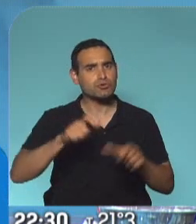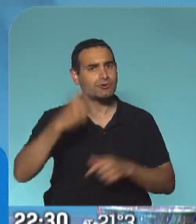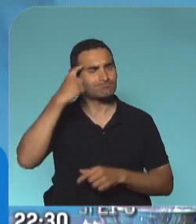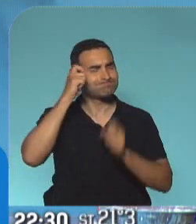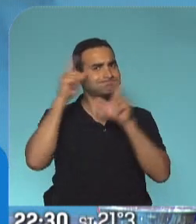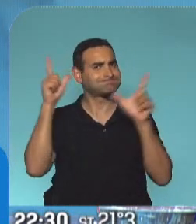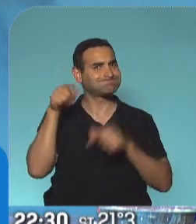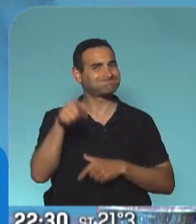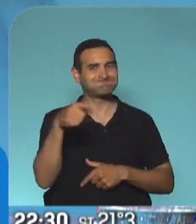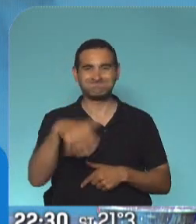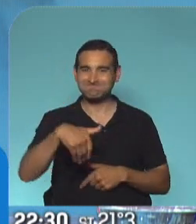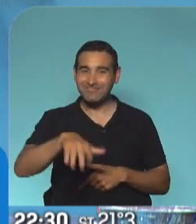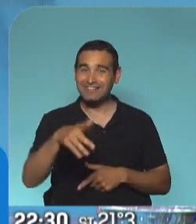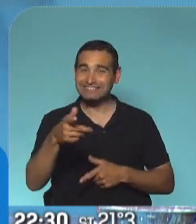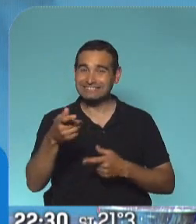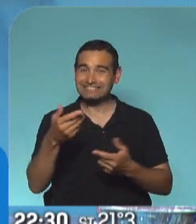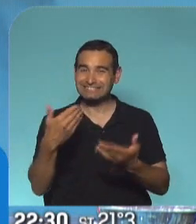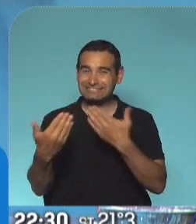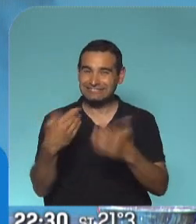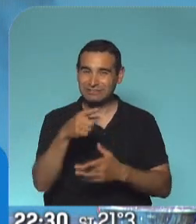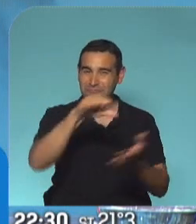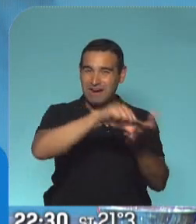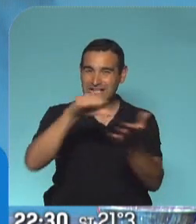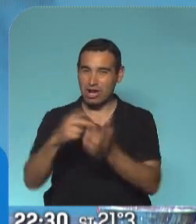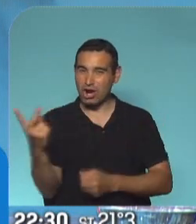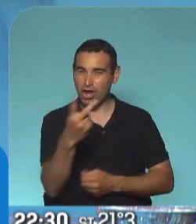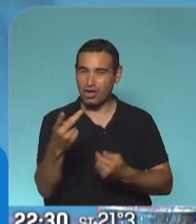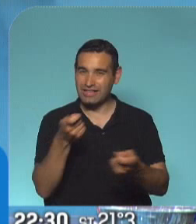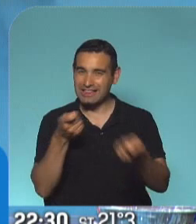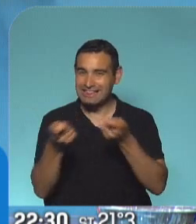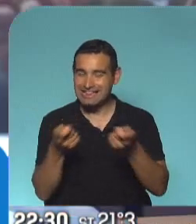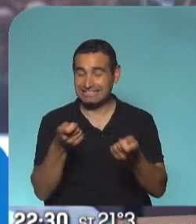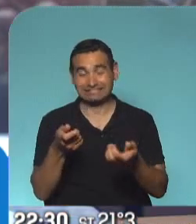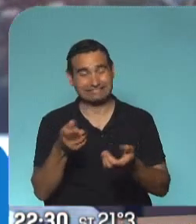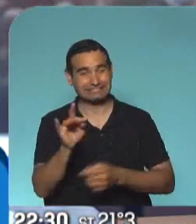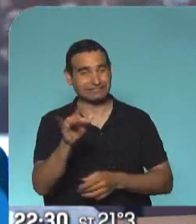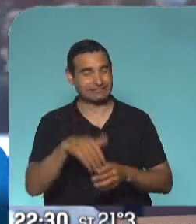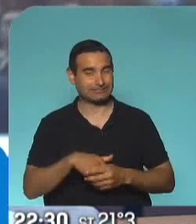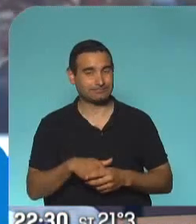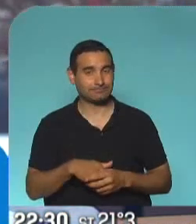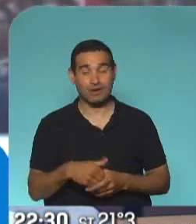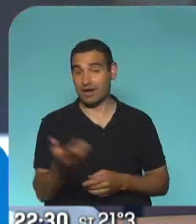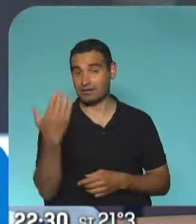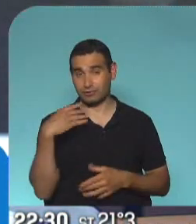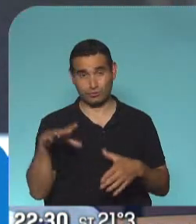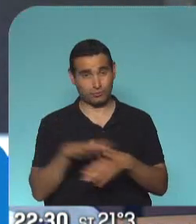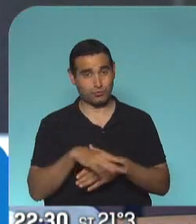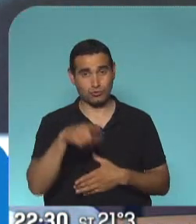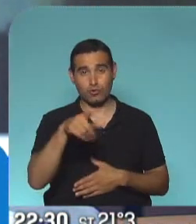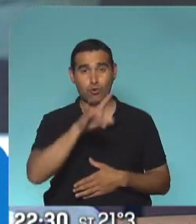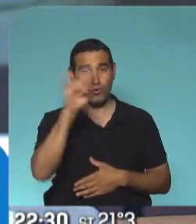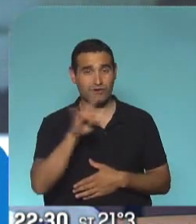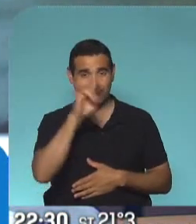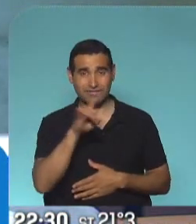que el clima de conversación entre ambas potencias está por el momento dañado. Ayer, de hecho, terminaron de desalojar la